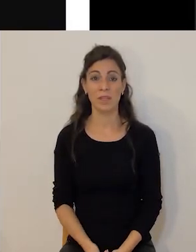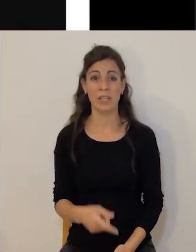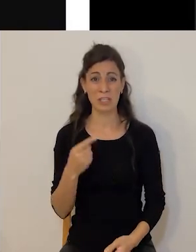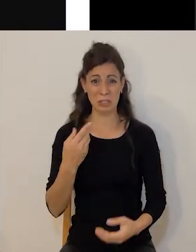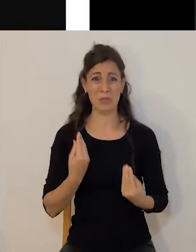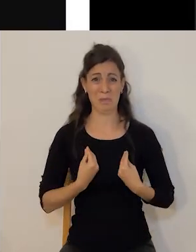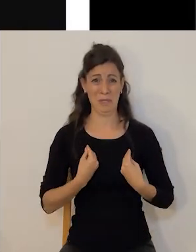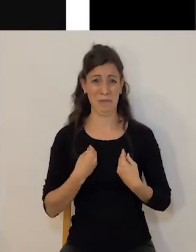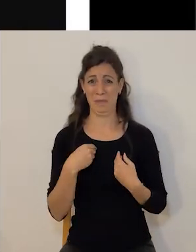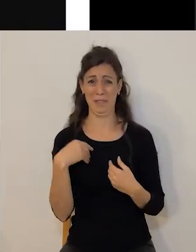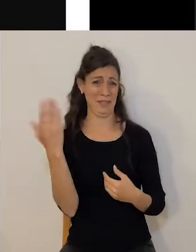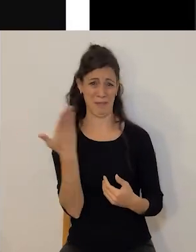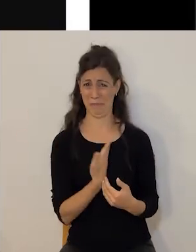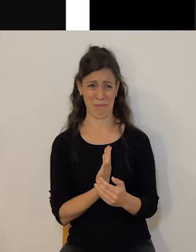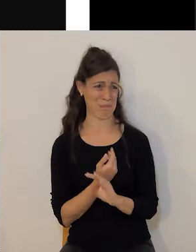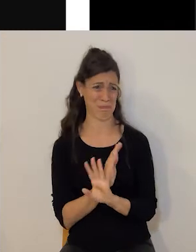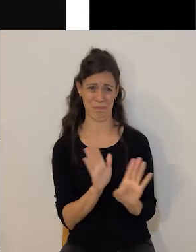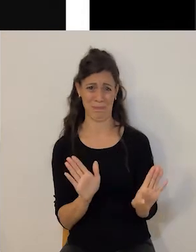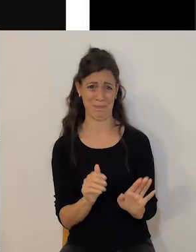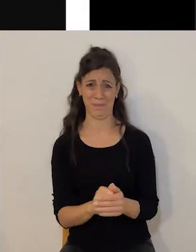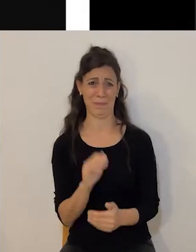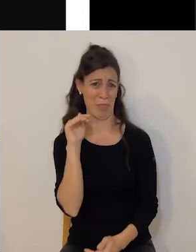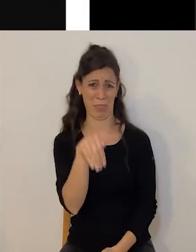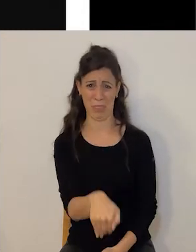ruined my life!